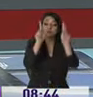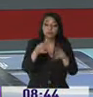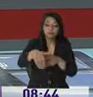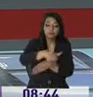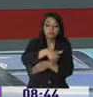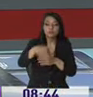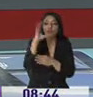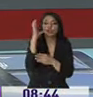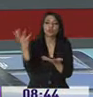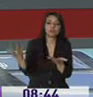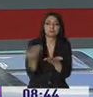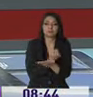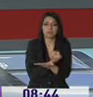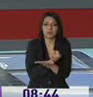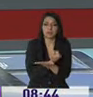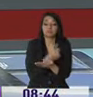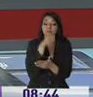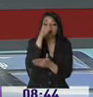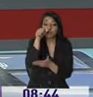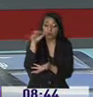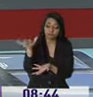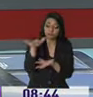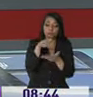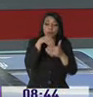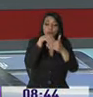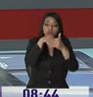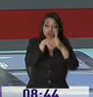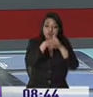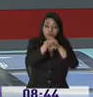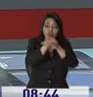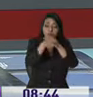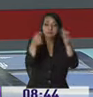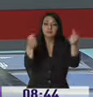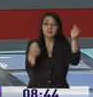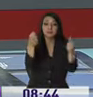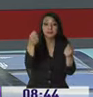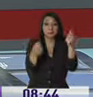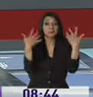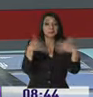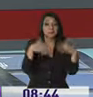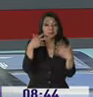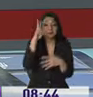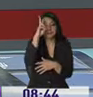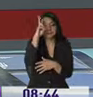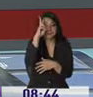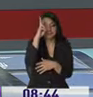La droga era transportada en un doble fondo de un vehículo. Se dan modos, ¿no? Veamos.